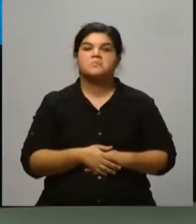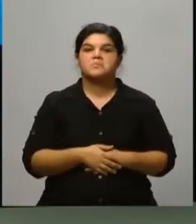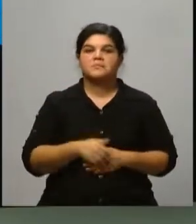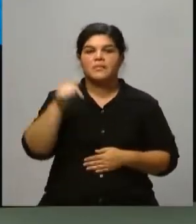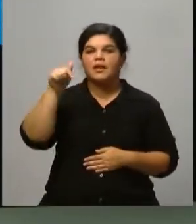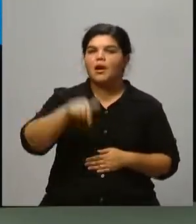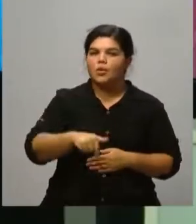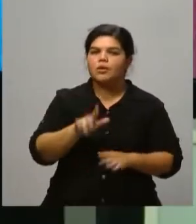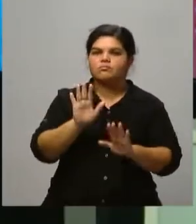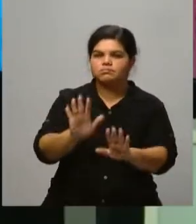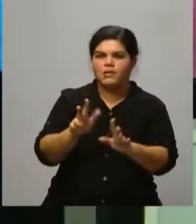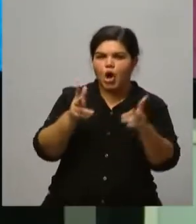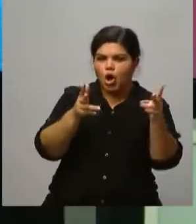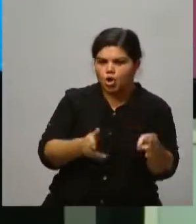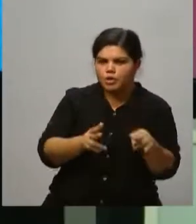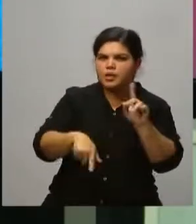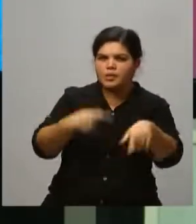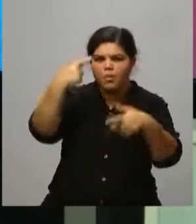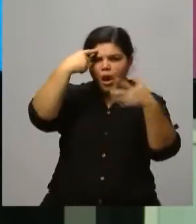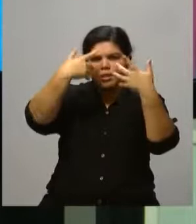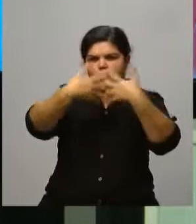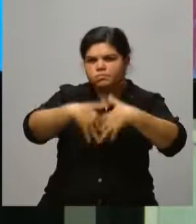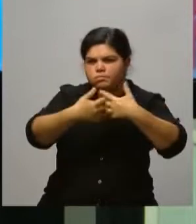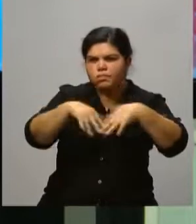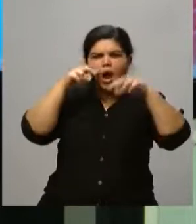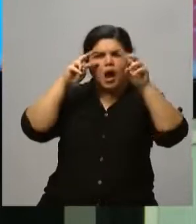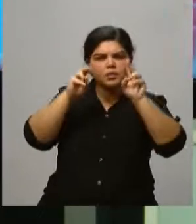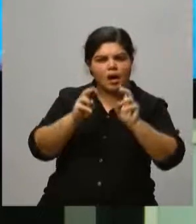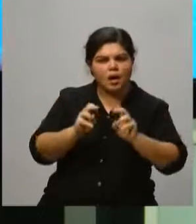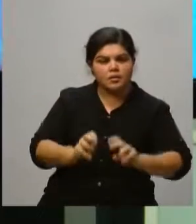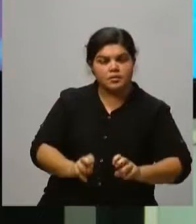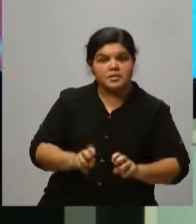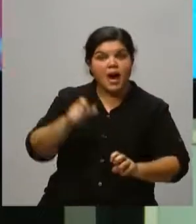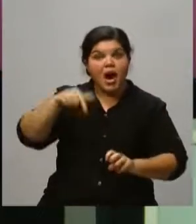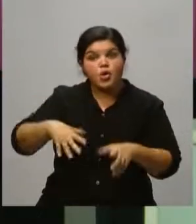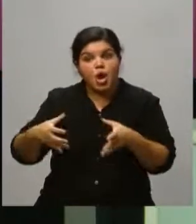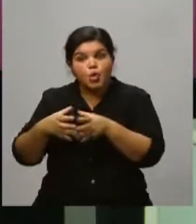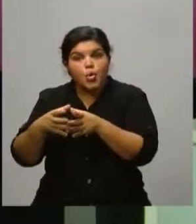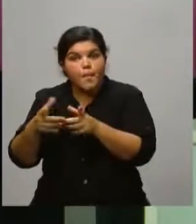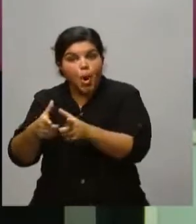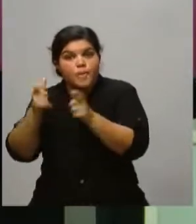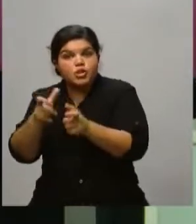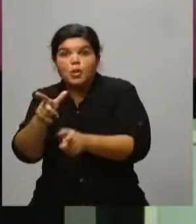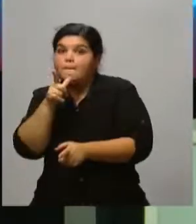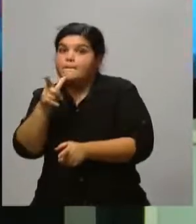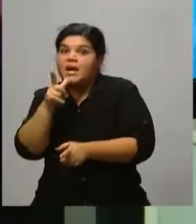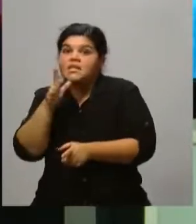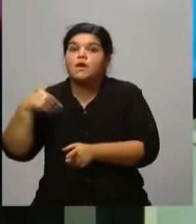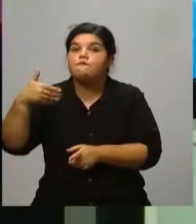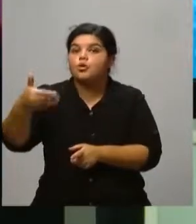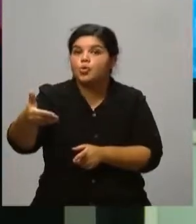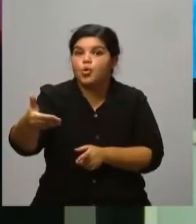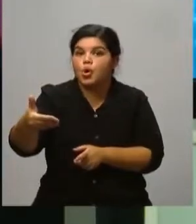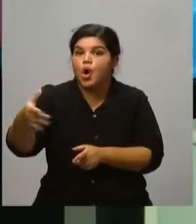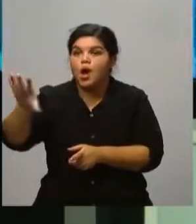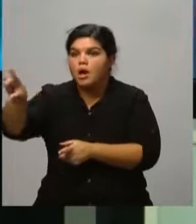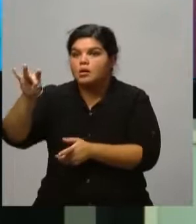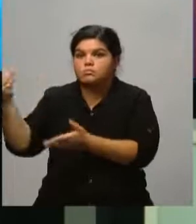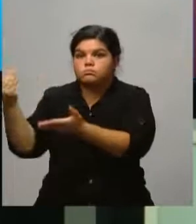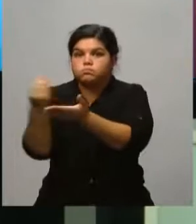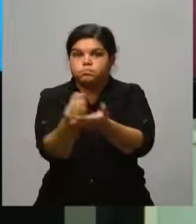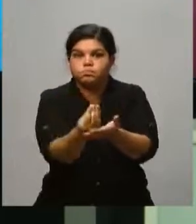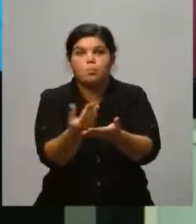figuras. Realmente se entiende que de seguir esta tendencia, el año que viene, que es el año de las